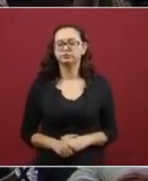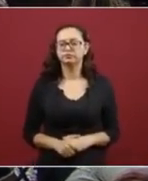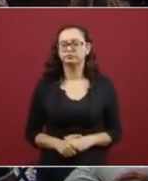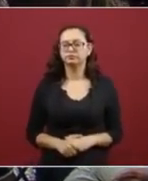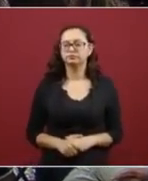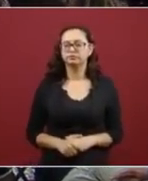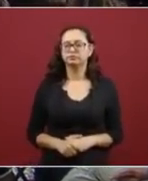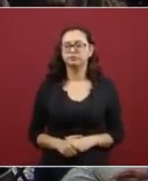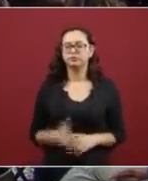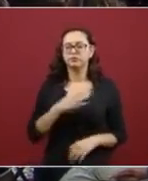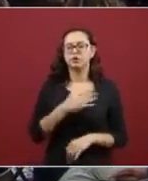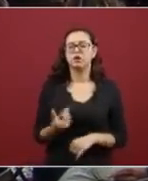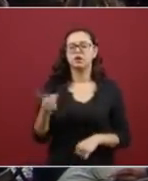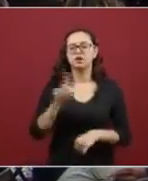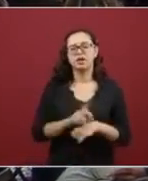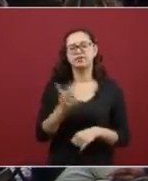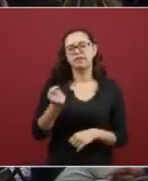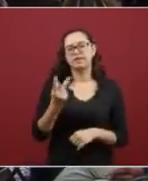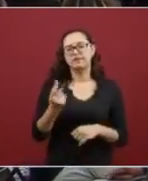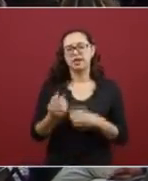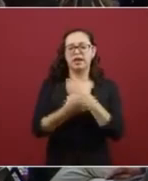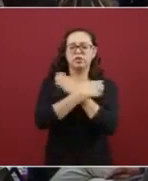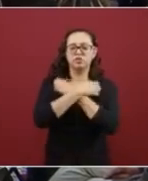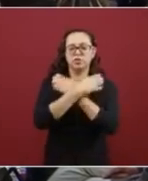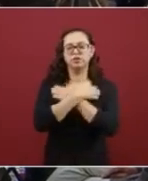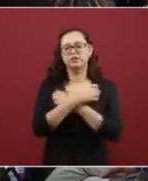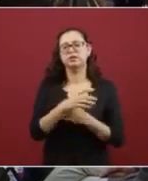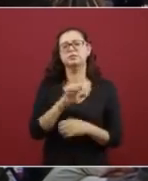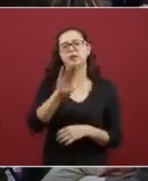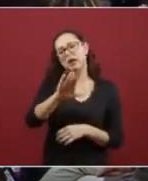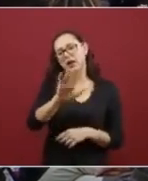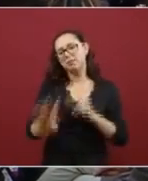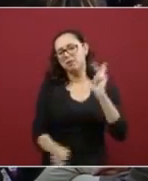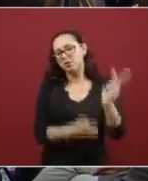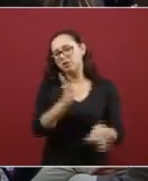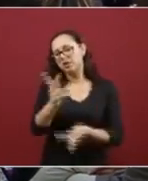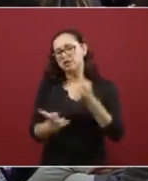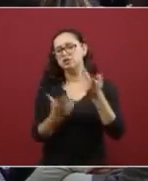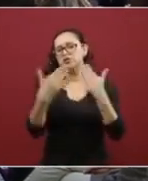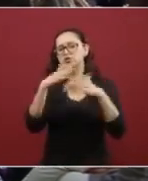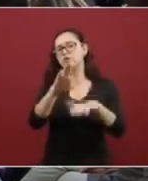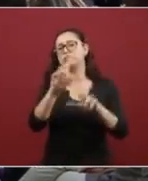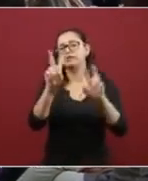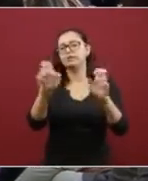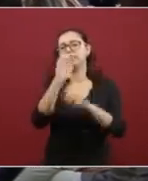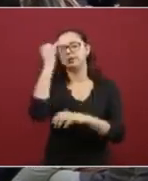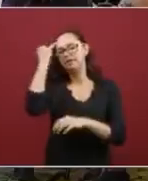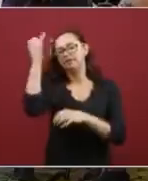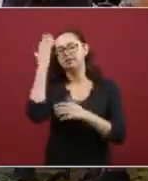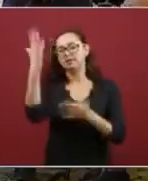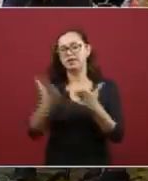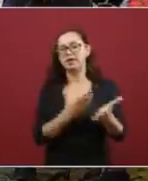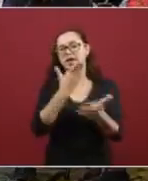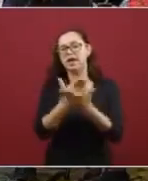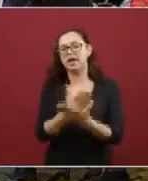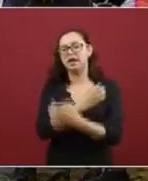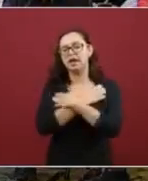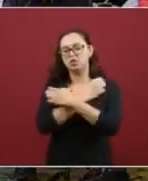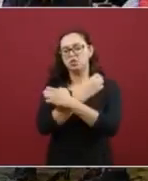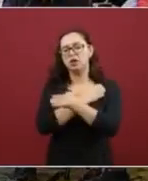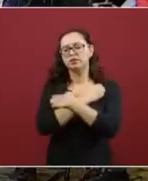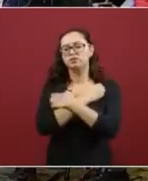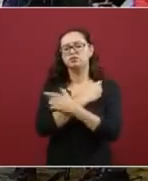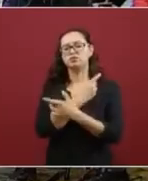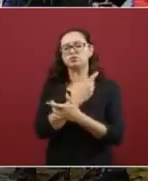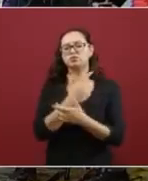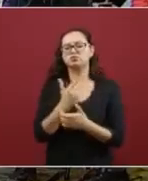Buenos días, Televisión Educativa. Preguntarle, señor presidente, sobre la iniciativa de reforma educativa, si nos puede decir qué